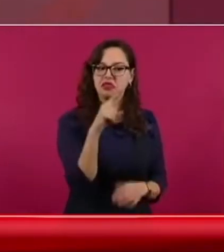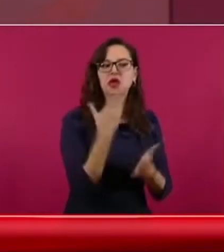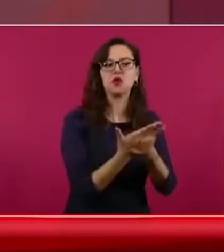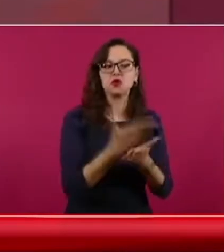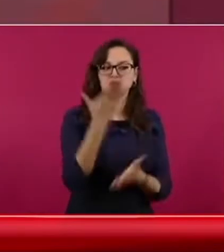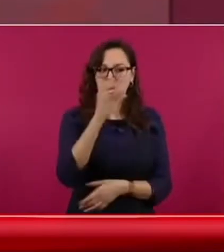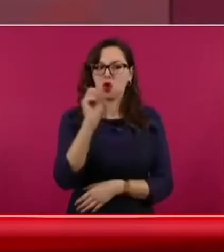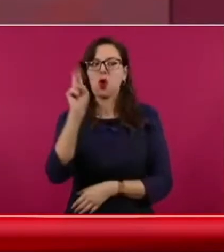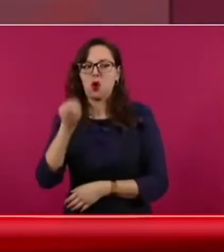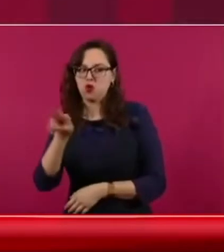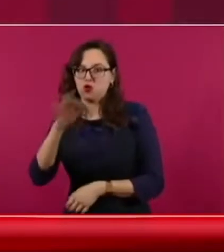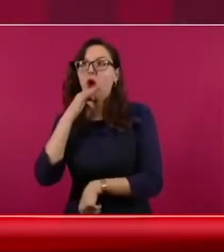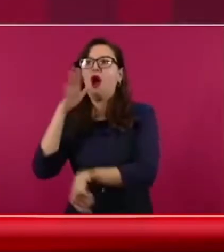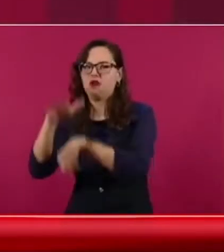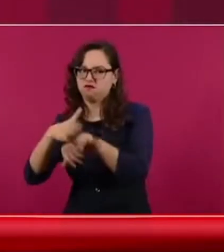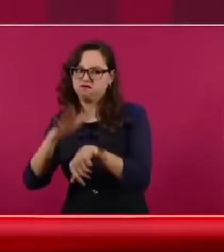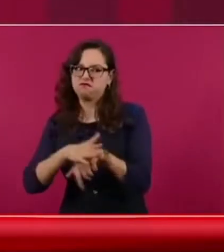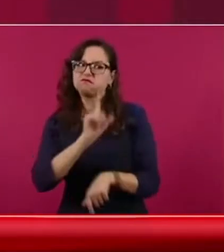en Naciones Unidas